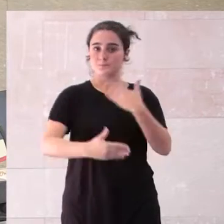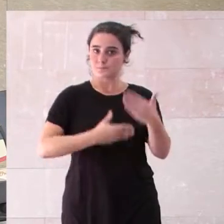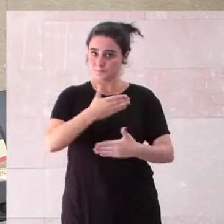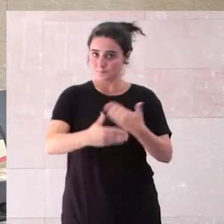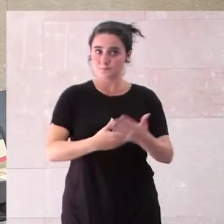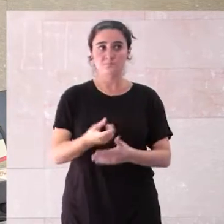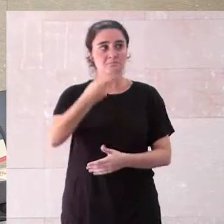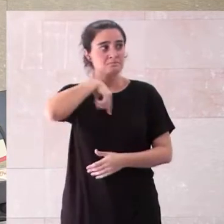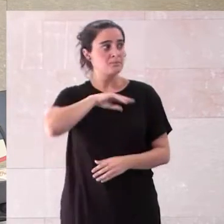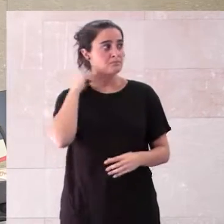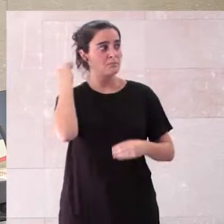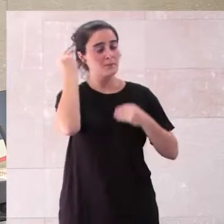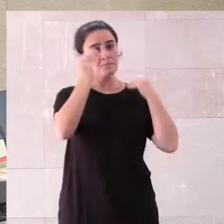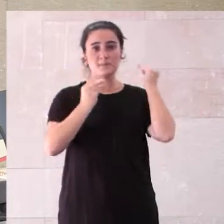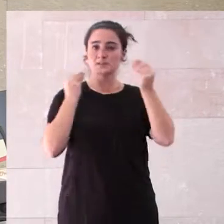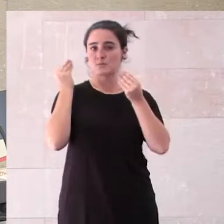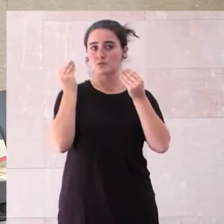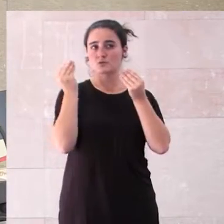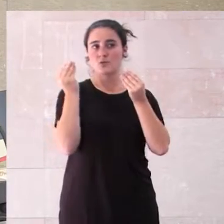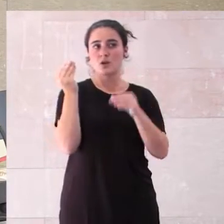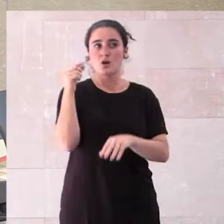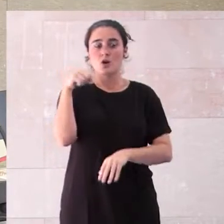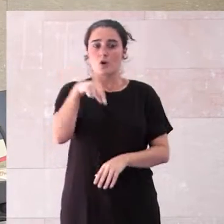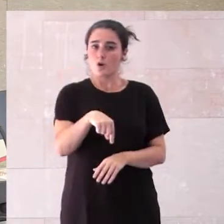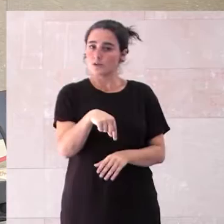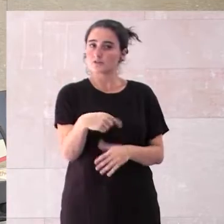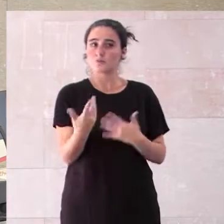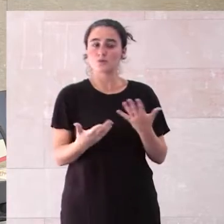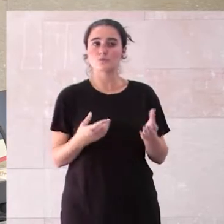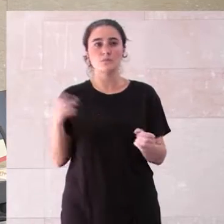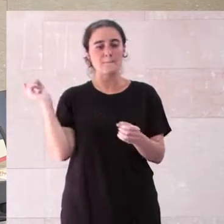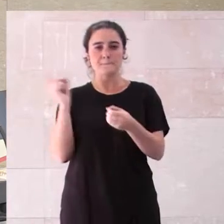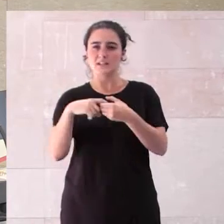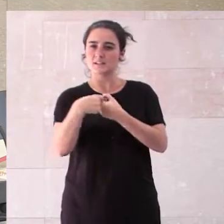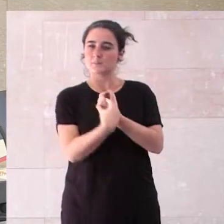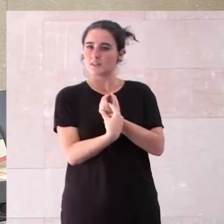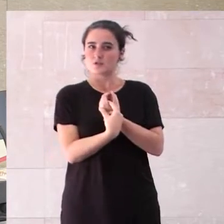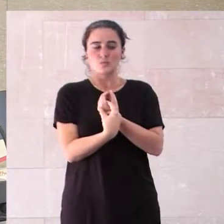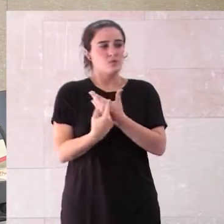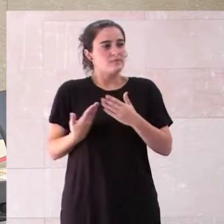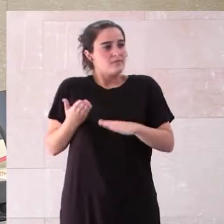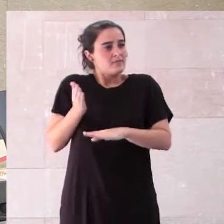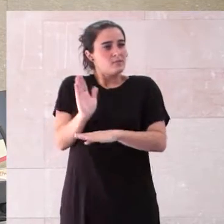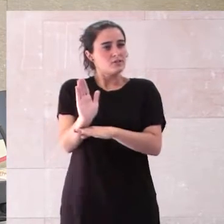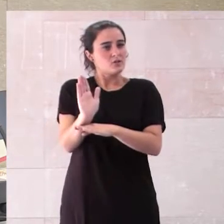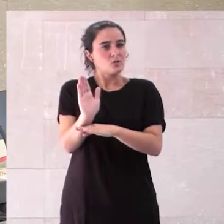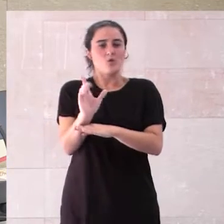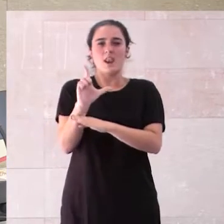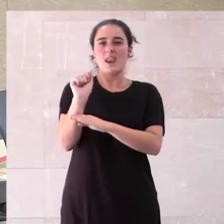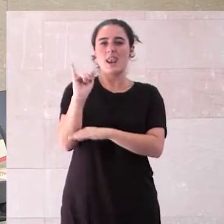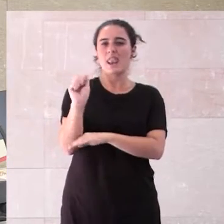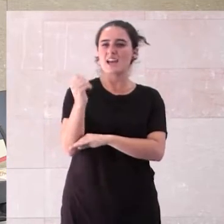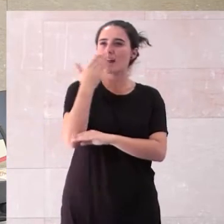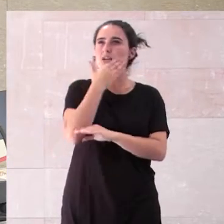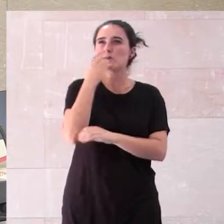bueno, hoy, digamos, esta participación es muestra del carácter que queremos que adquiera el proyecto de Laia Eskola, ¿no?